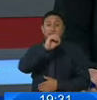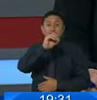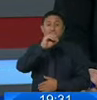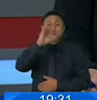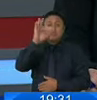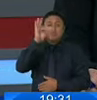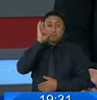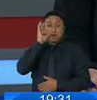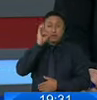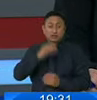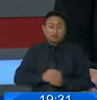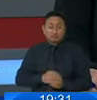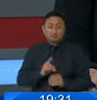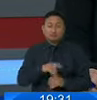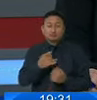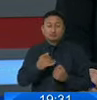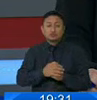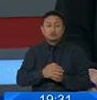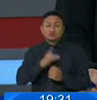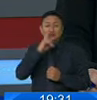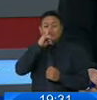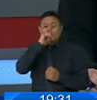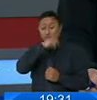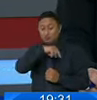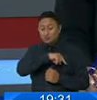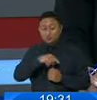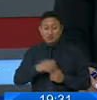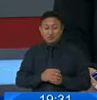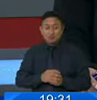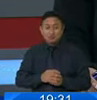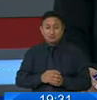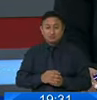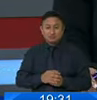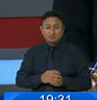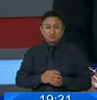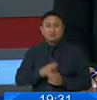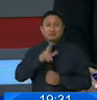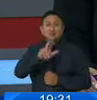marihuana, mientras que en Sucumbíos, en el operativo denominado Tierra Fértil,